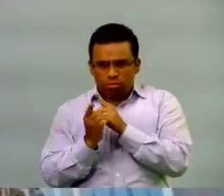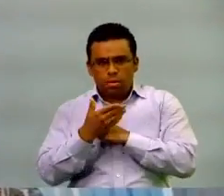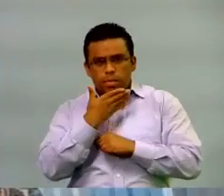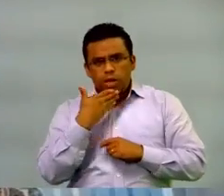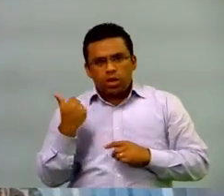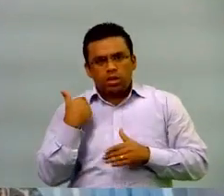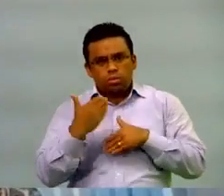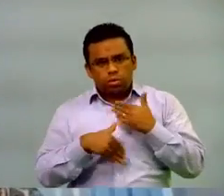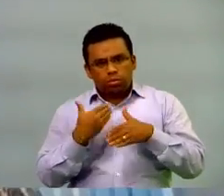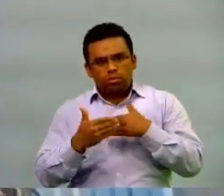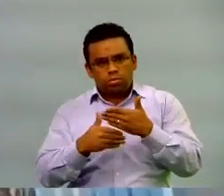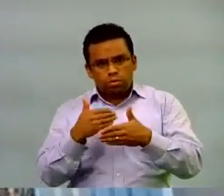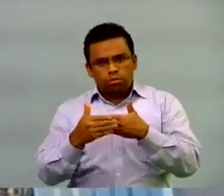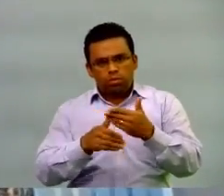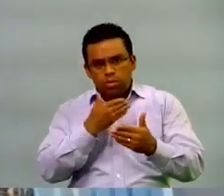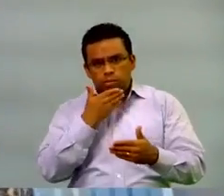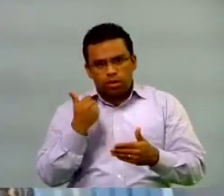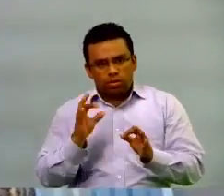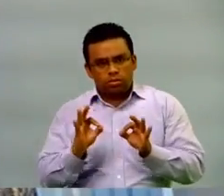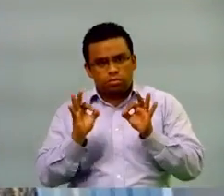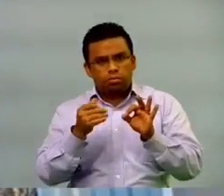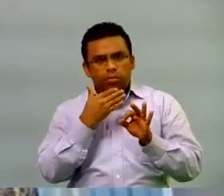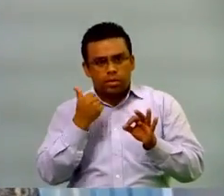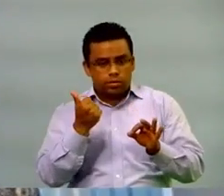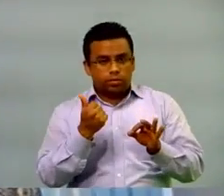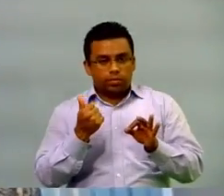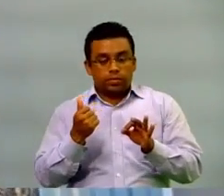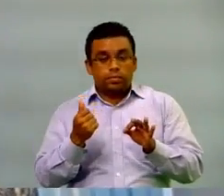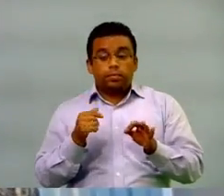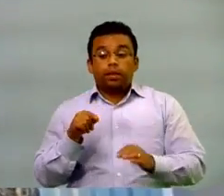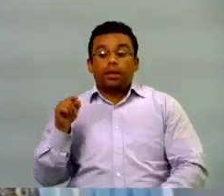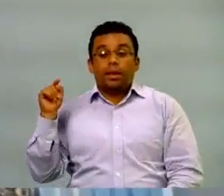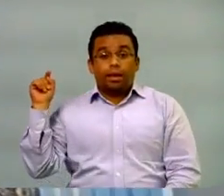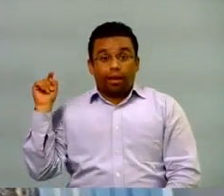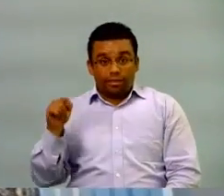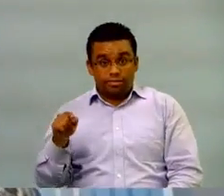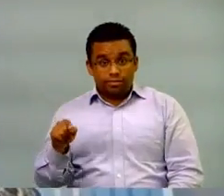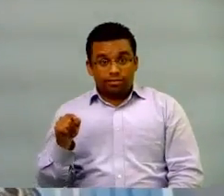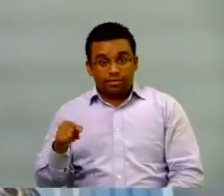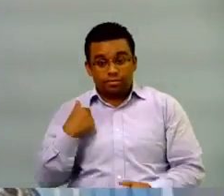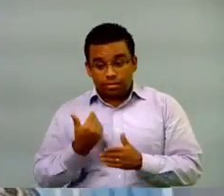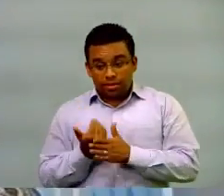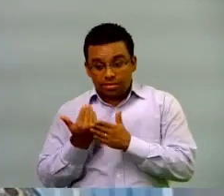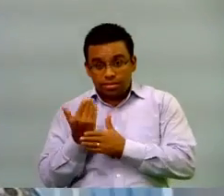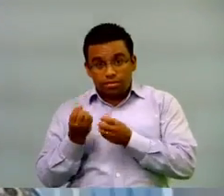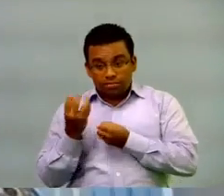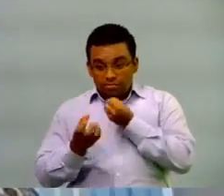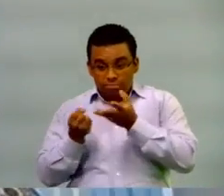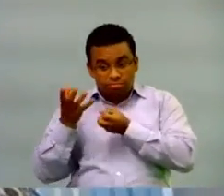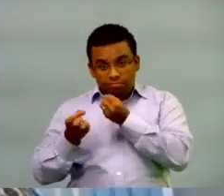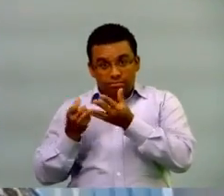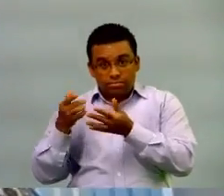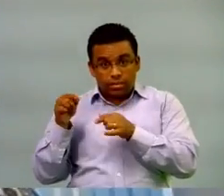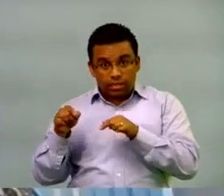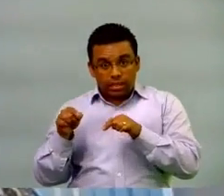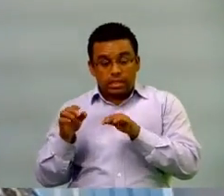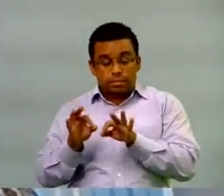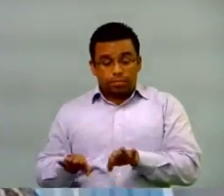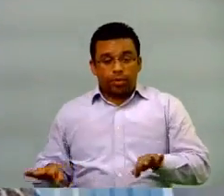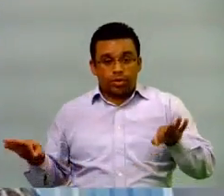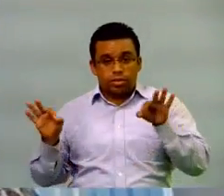parte de los docentes. Y ahí, quizás lo más importante, ¿cierto?,